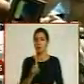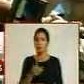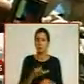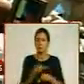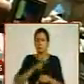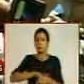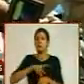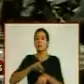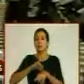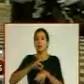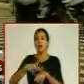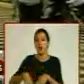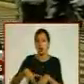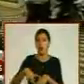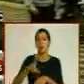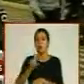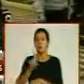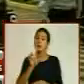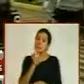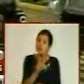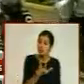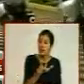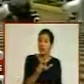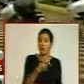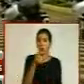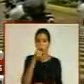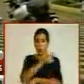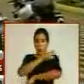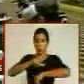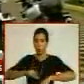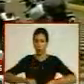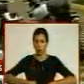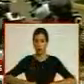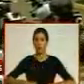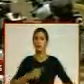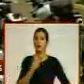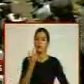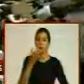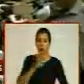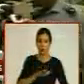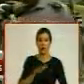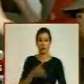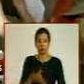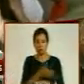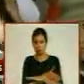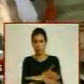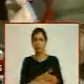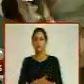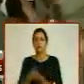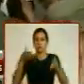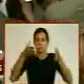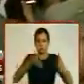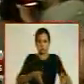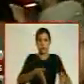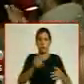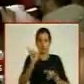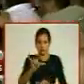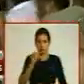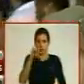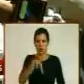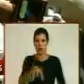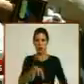críticas, los trabajadores de PDVSA. Tres de los efectivos de la Guardia Nacional Bolivariana fallecidos en Amuay serán sepultados en la